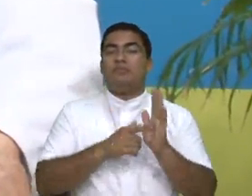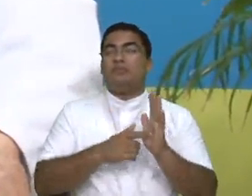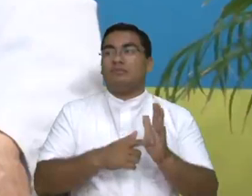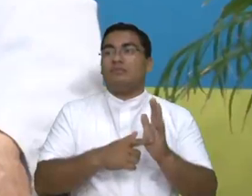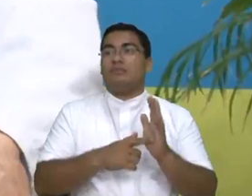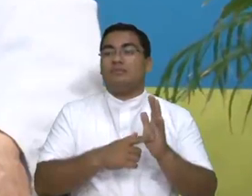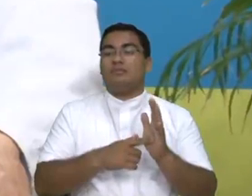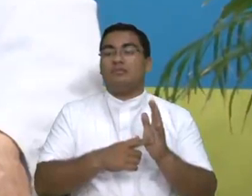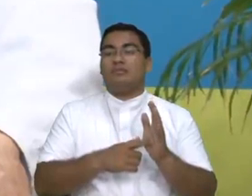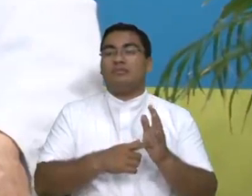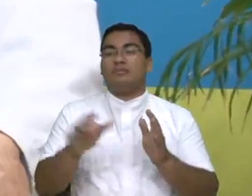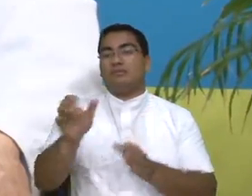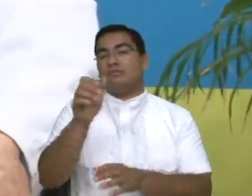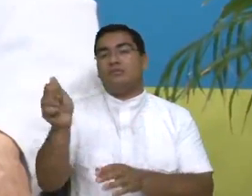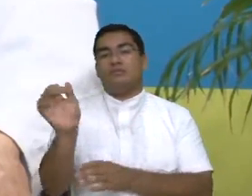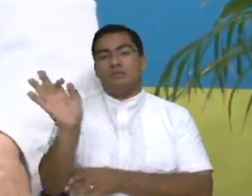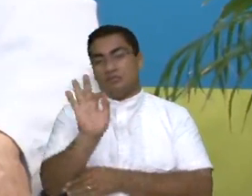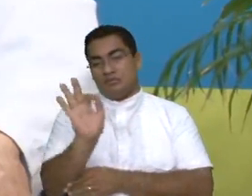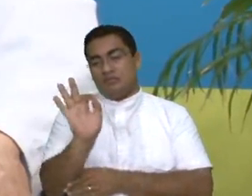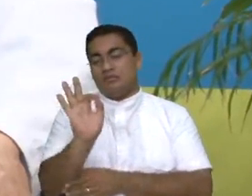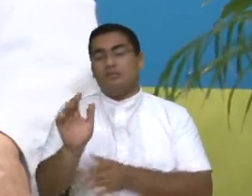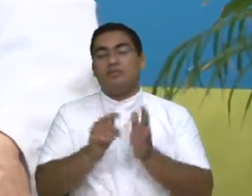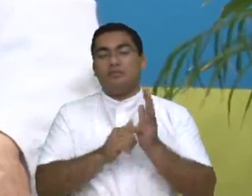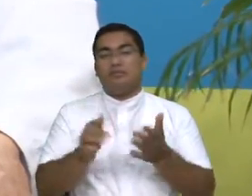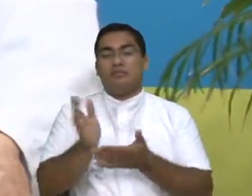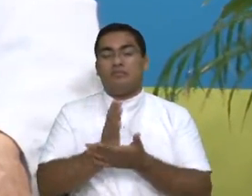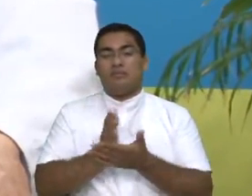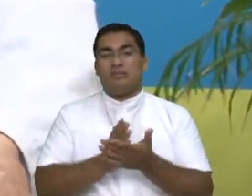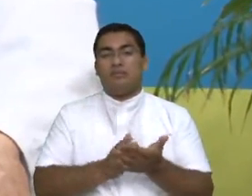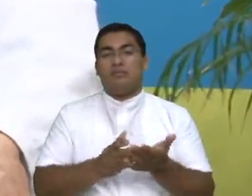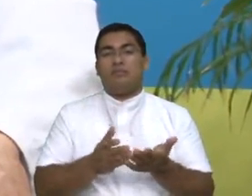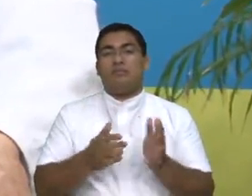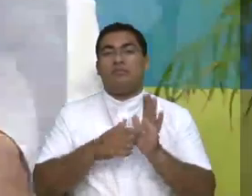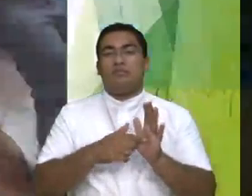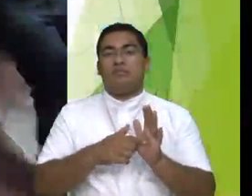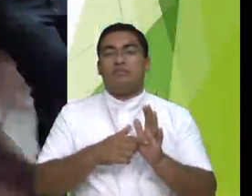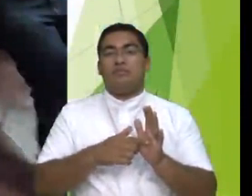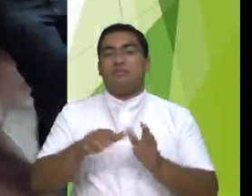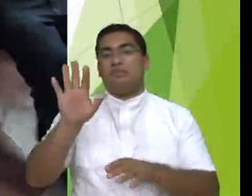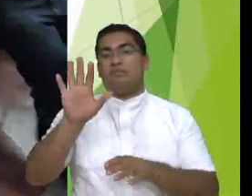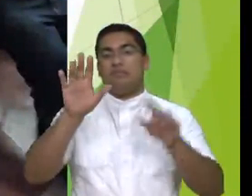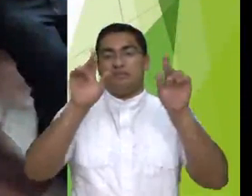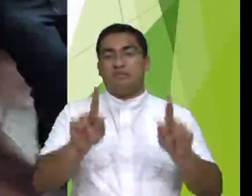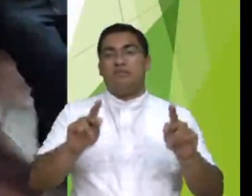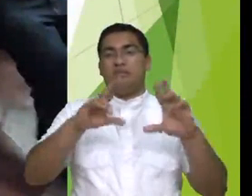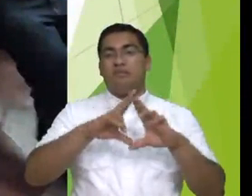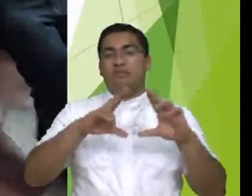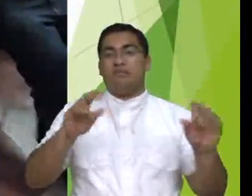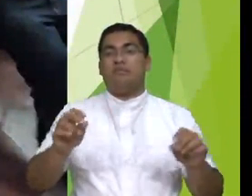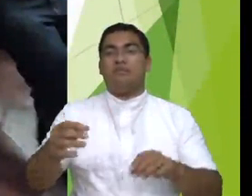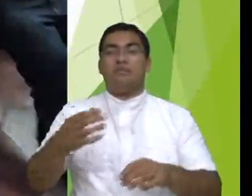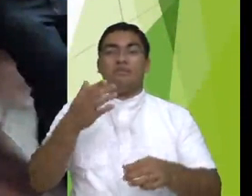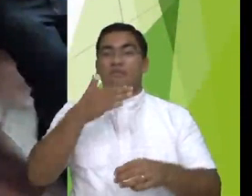les comenté, hay otros factores de la coagulación, el 1, que es el fibrinógeno. Tenemos 5 pacientes en Nicaragua que tienen deficiencia de